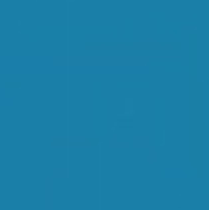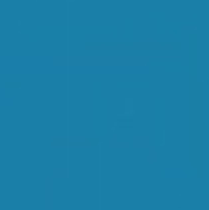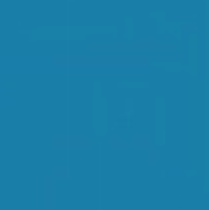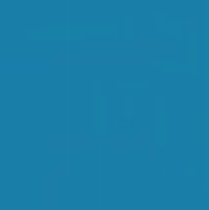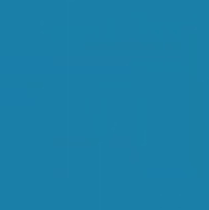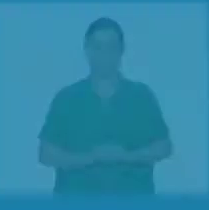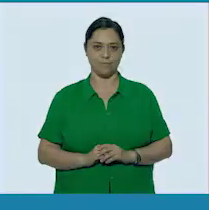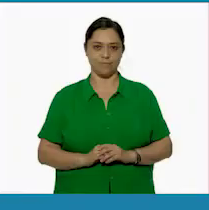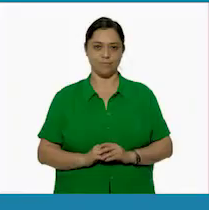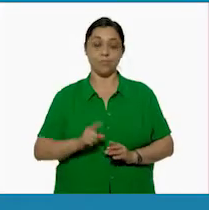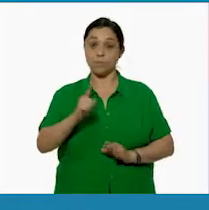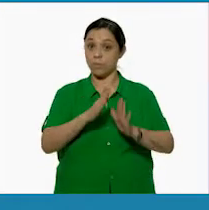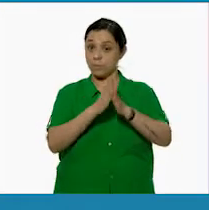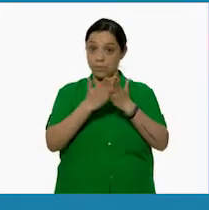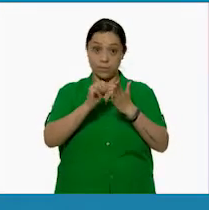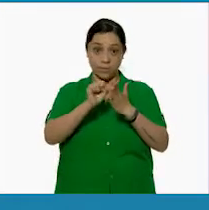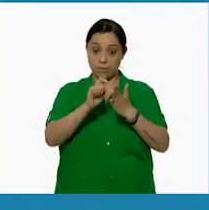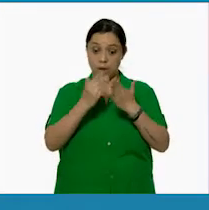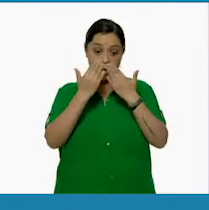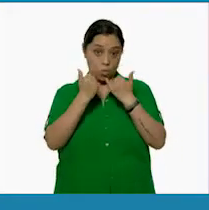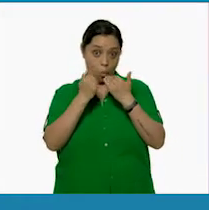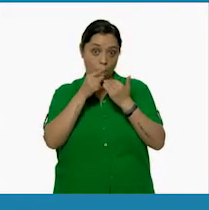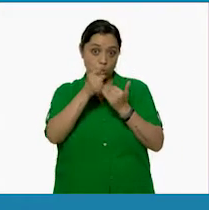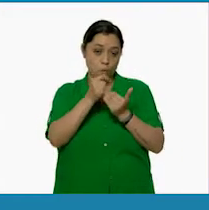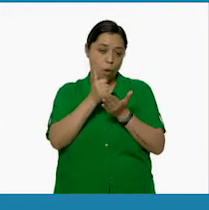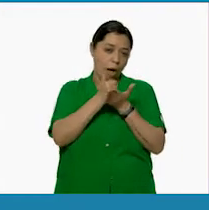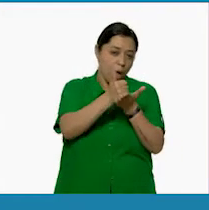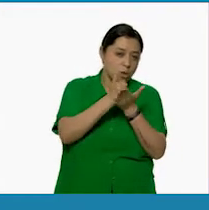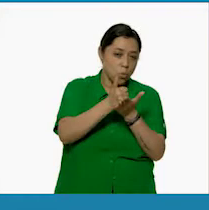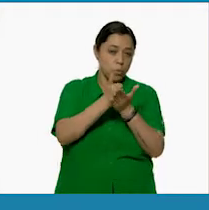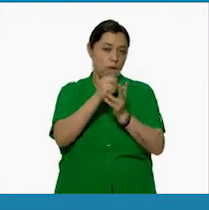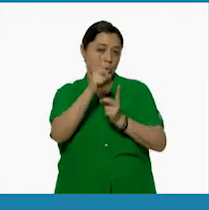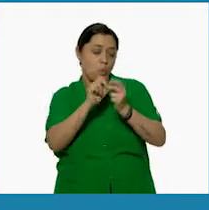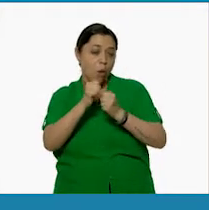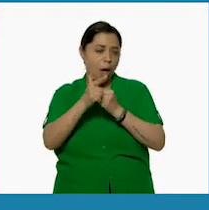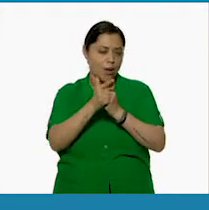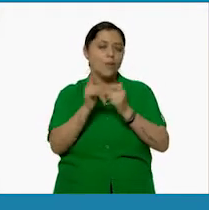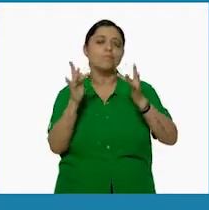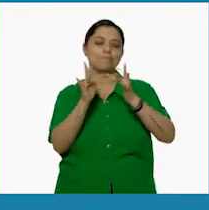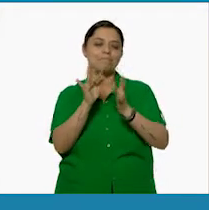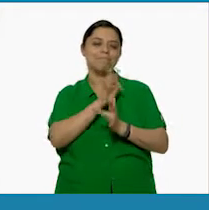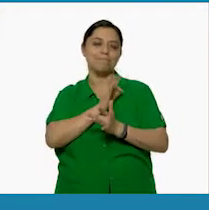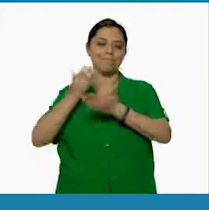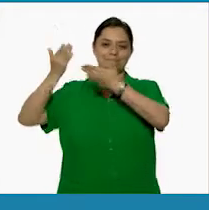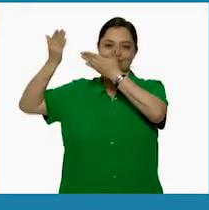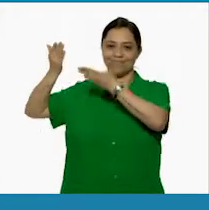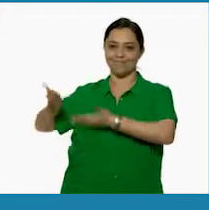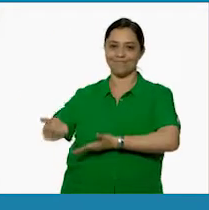Si no tienes el libro de texto o necesitas ayuda para responder las preguntas, contáctanos.